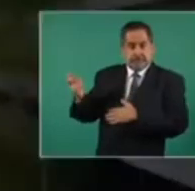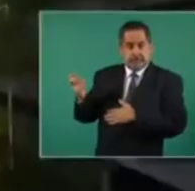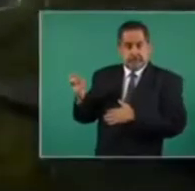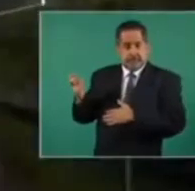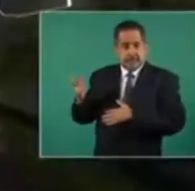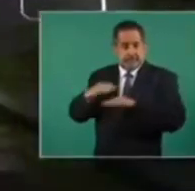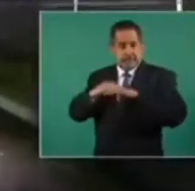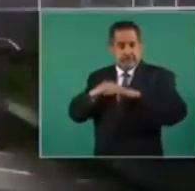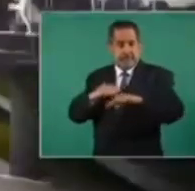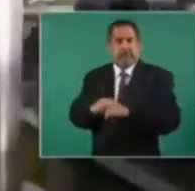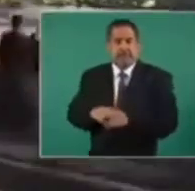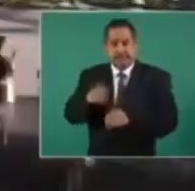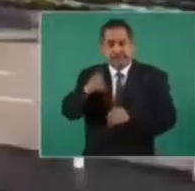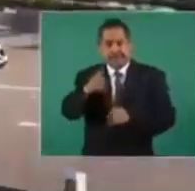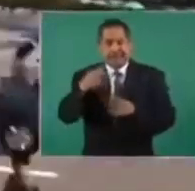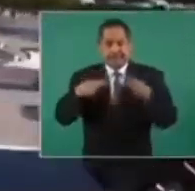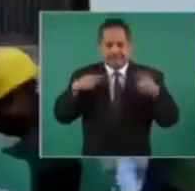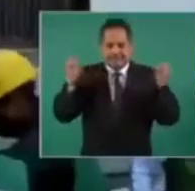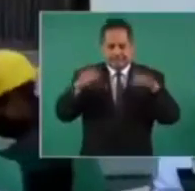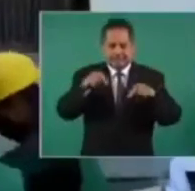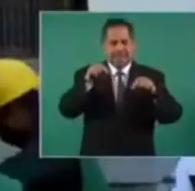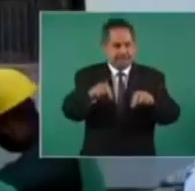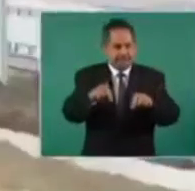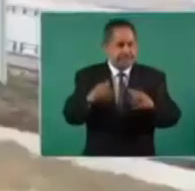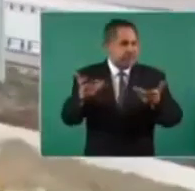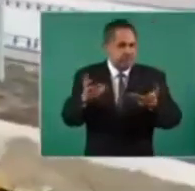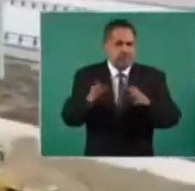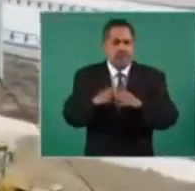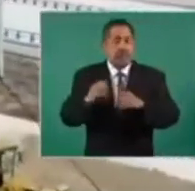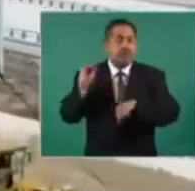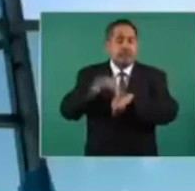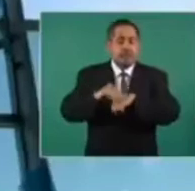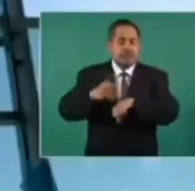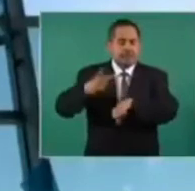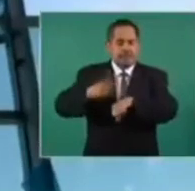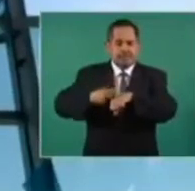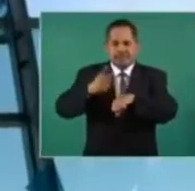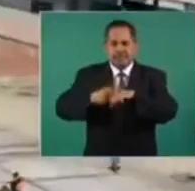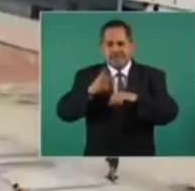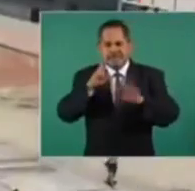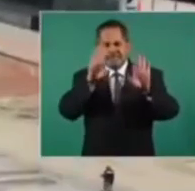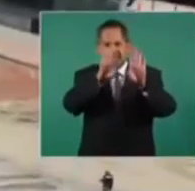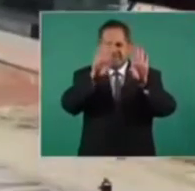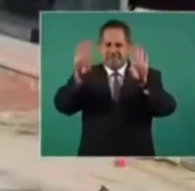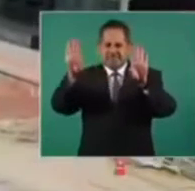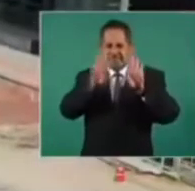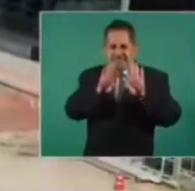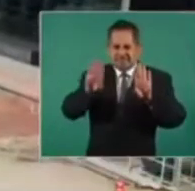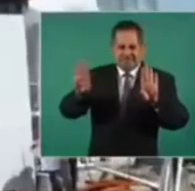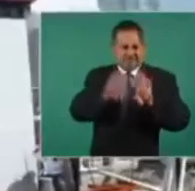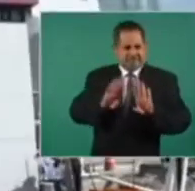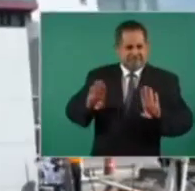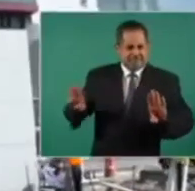rodaje. En la terminal de pasajeros, se inicia la instalación de cristal templado para mamparas de pasillos, montura de columnas